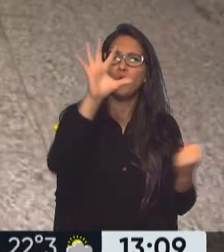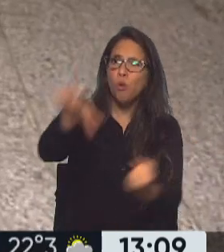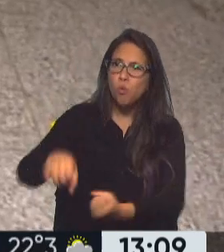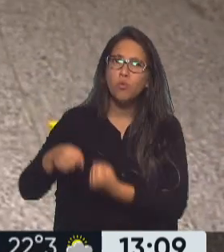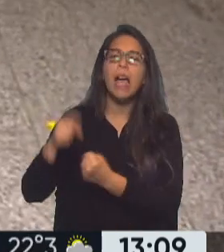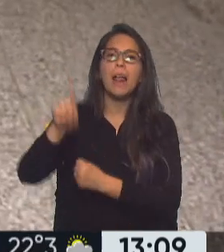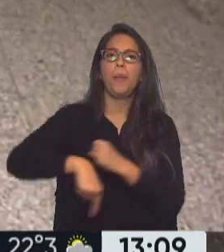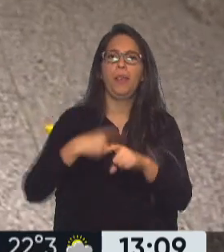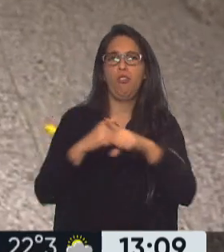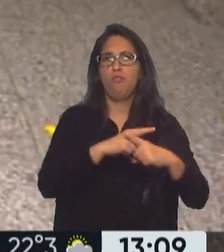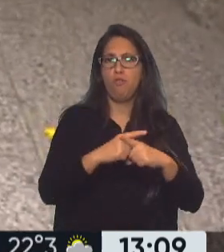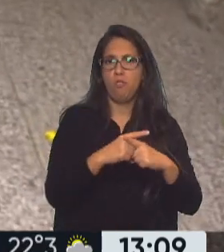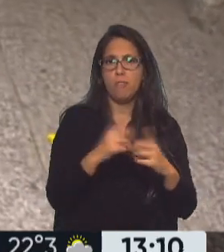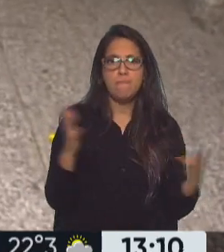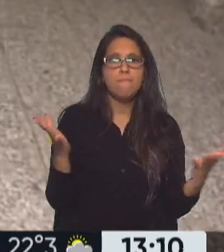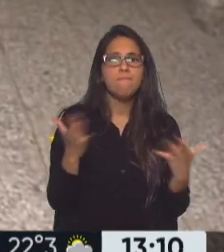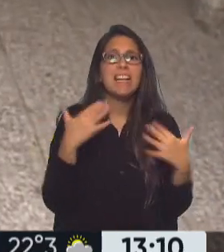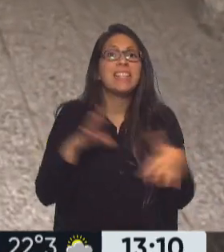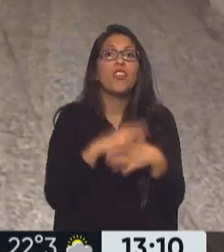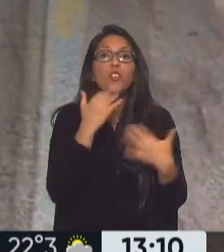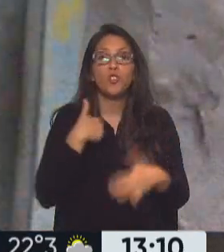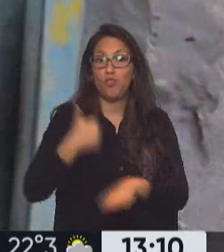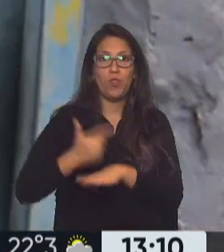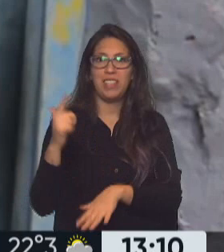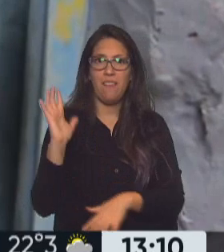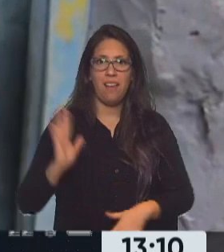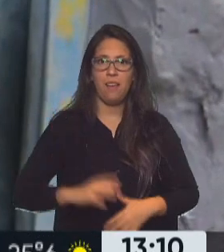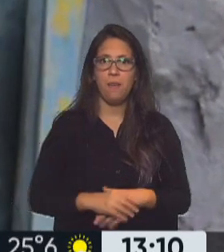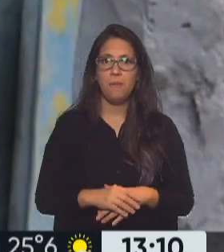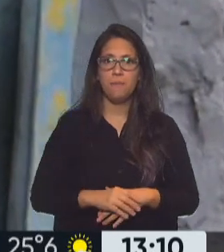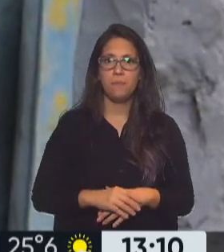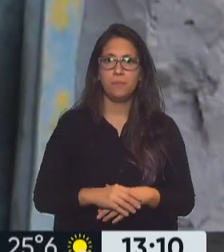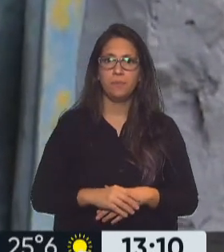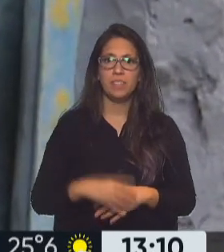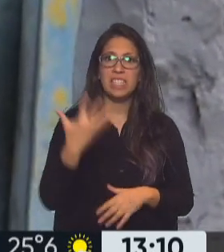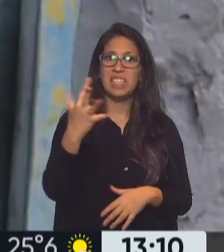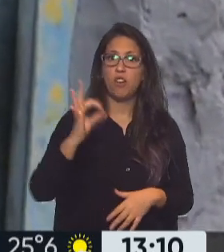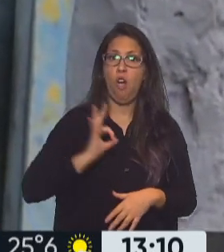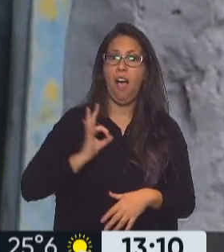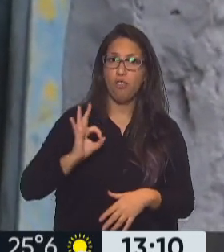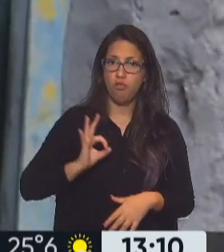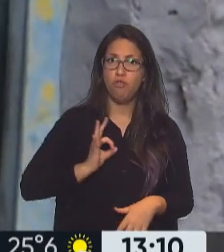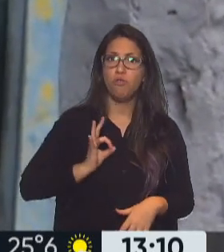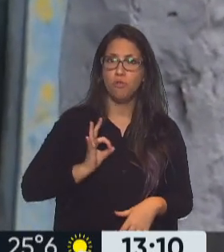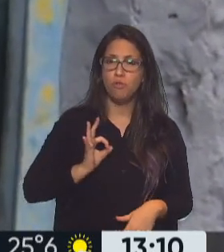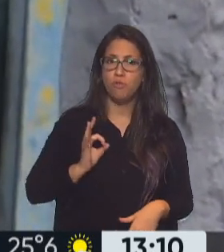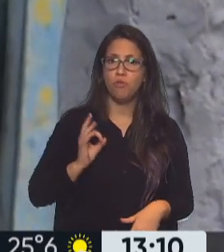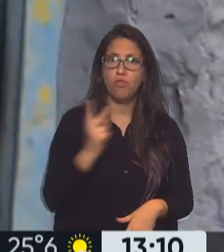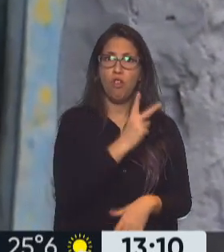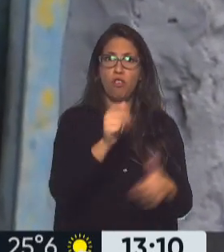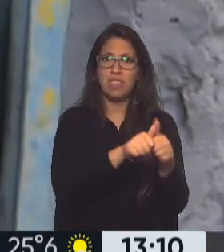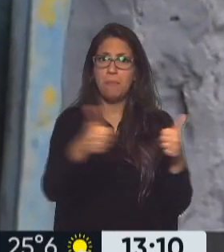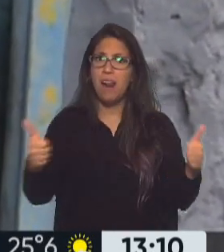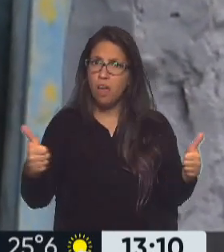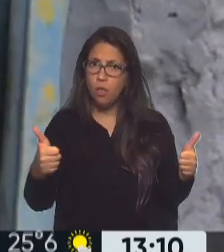todo el conflicto. No sé por qué yo no estaba. Hace 5 años que estaba separado, la verdad